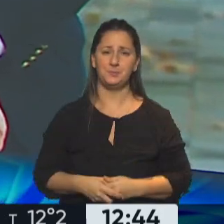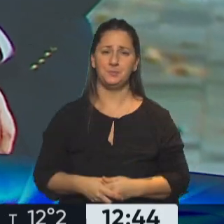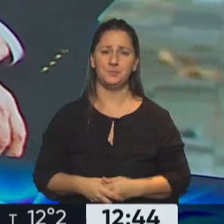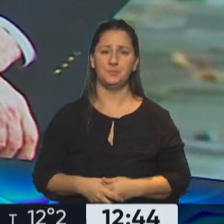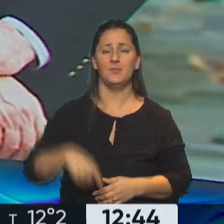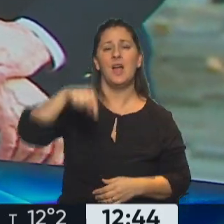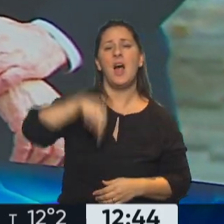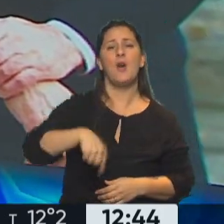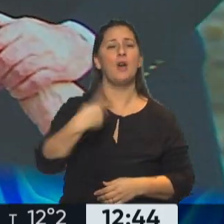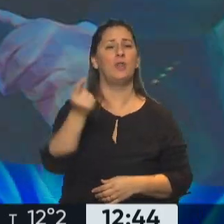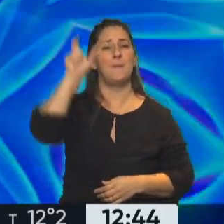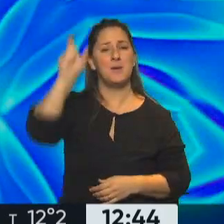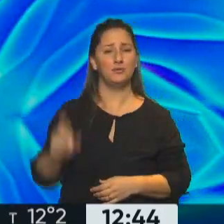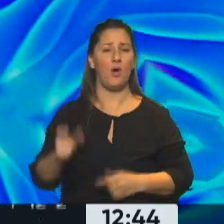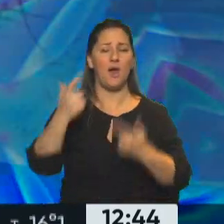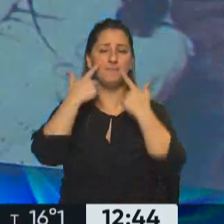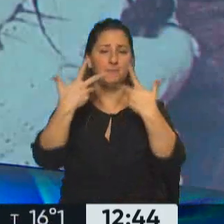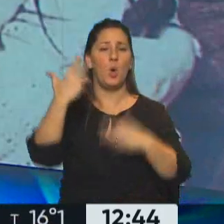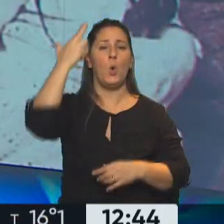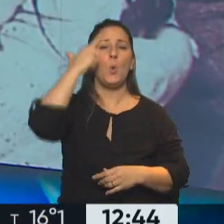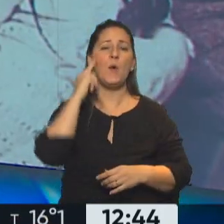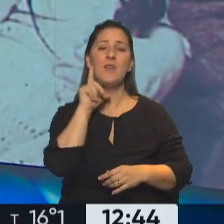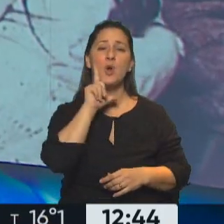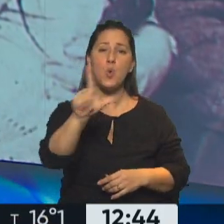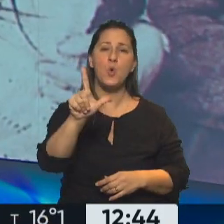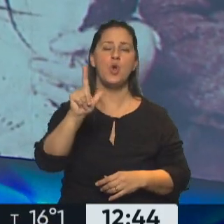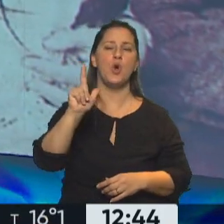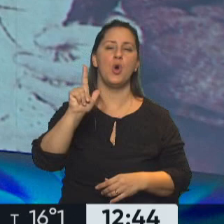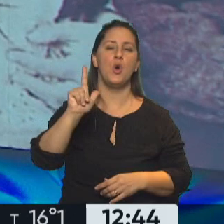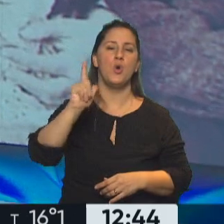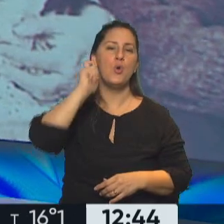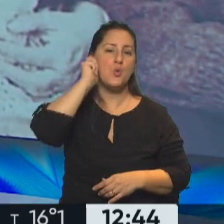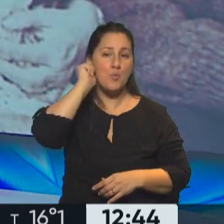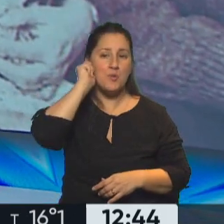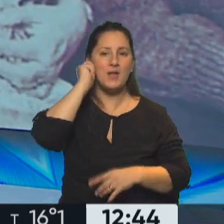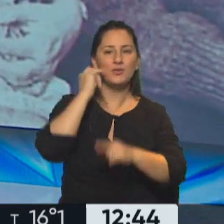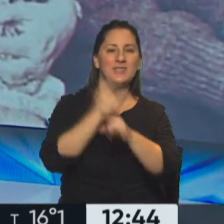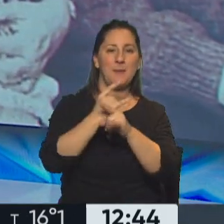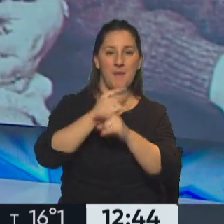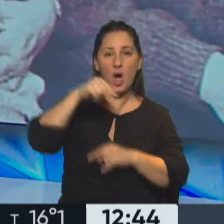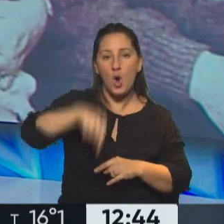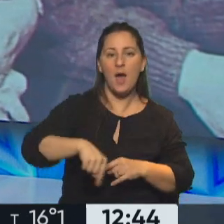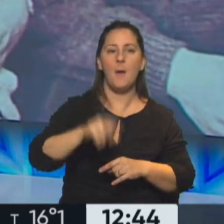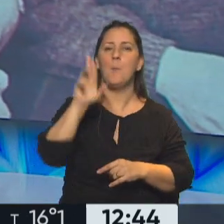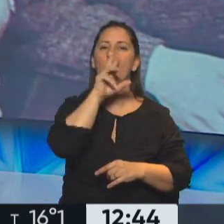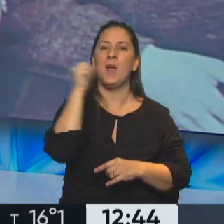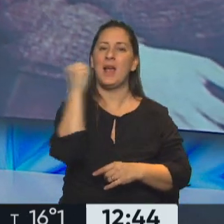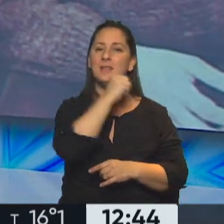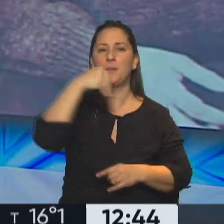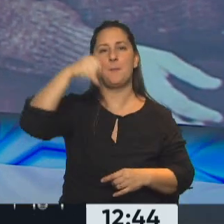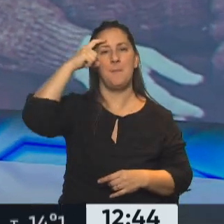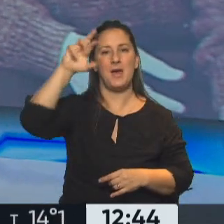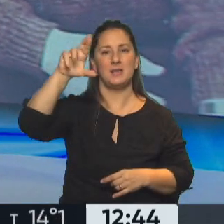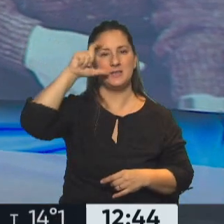Y vamos a recordar a otra grande también, porque el 9 de julio es el cumpleaños. Recordamos siempre en presente a esta gran cantora nacional, a